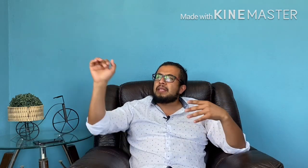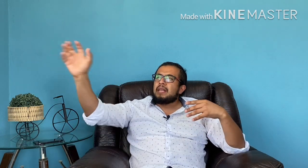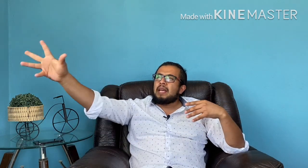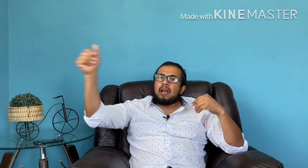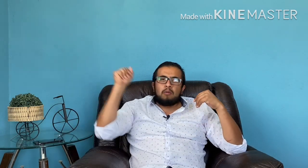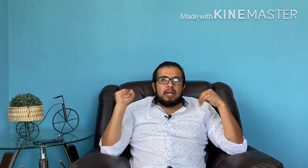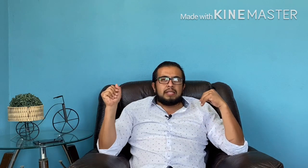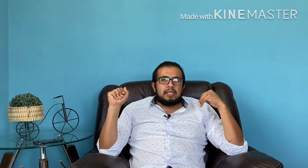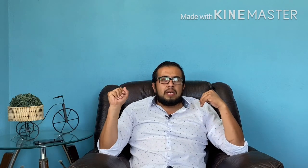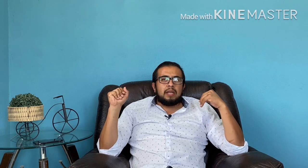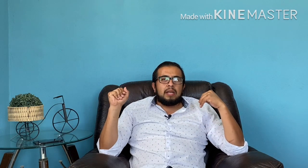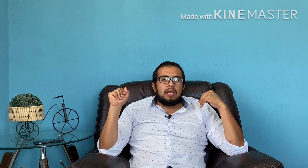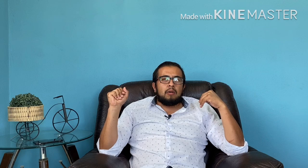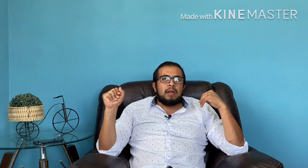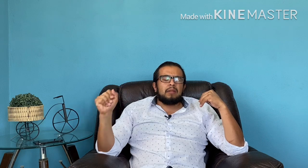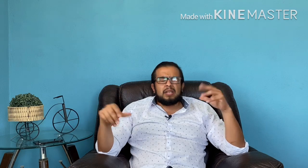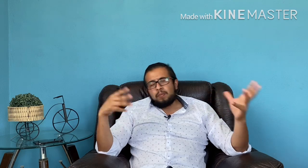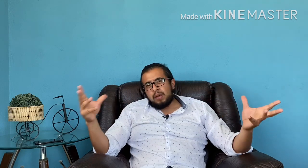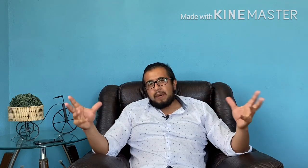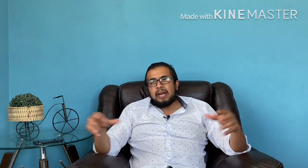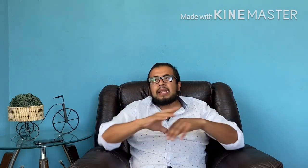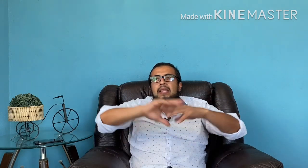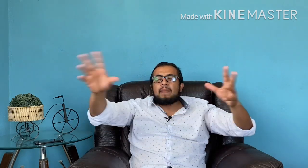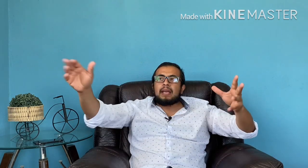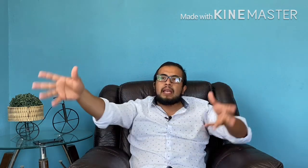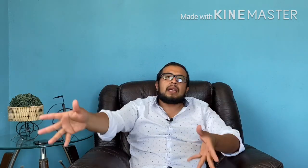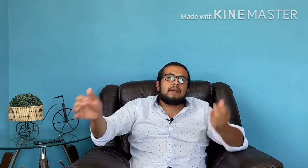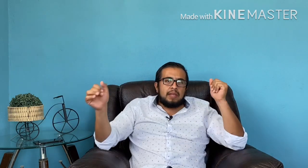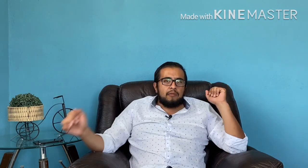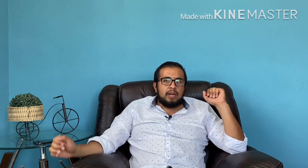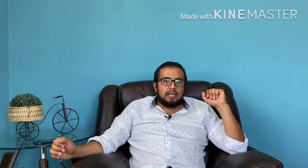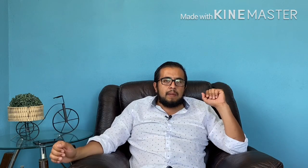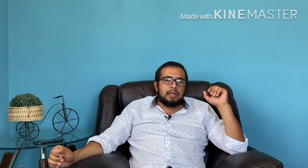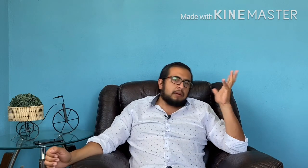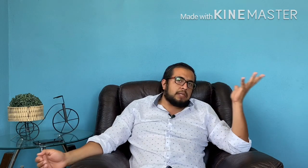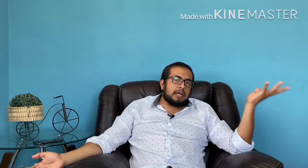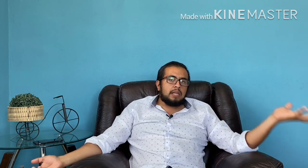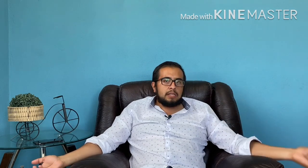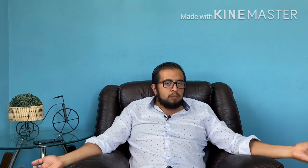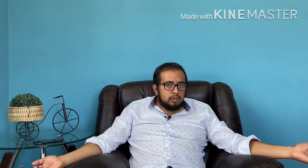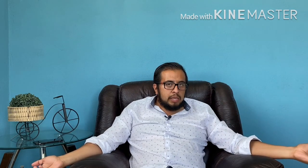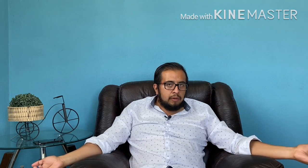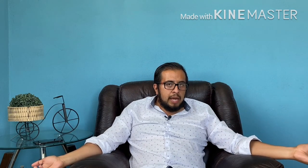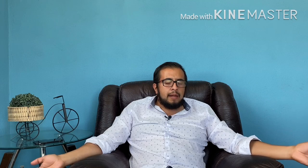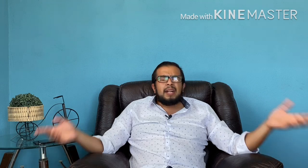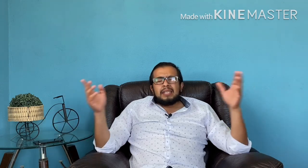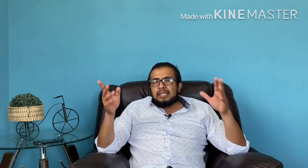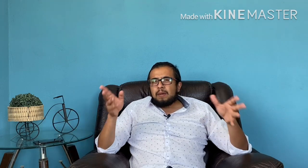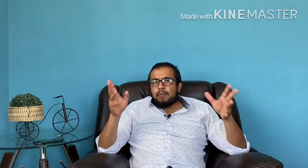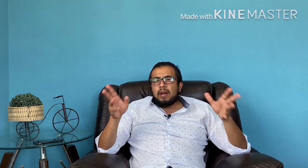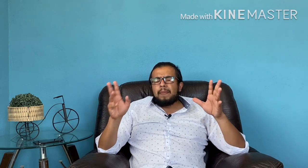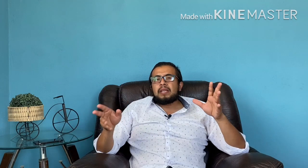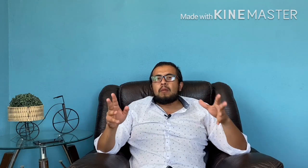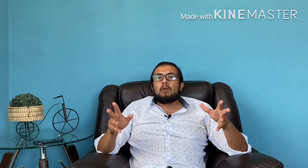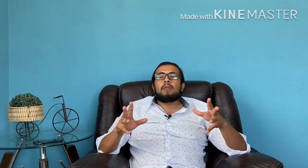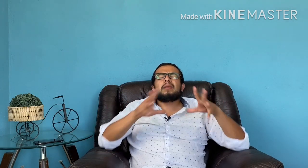tal vez en alguna instancia del gobierno que sí puede parar, nadie va a ir, y el que vendía afuerita también tacos de carnitas, pues ¿qué onda? Si se